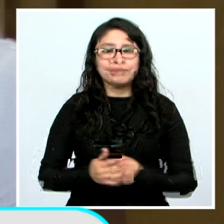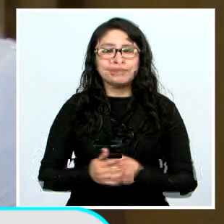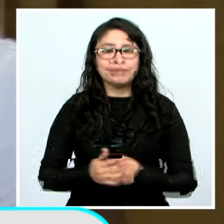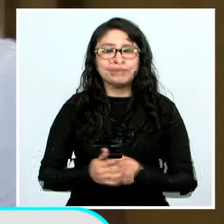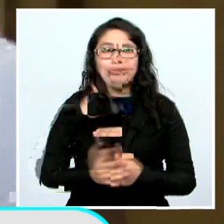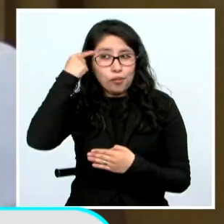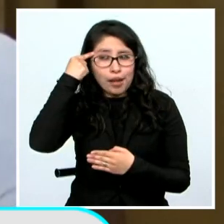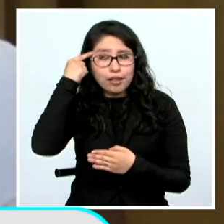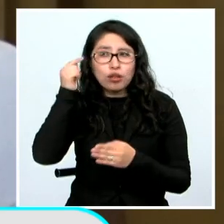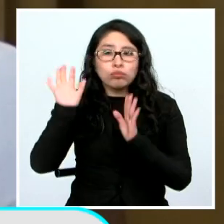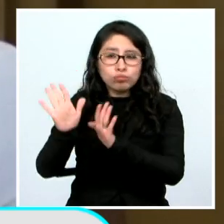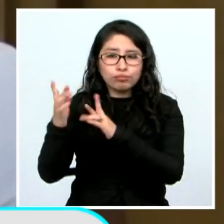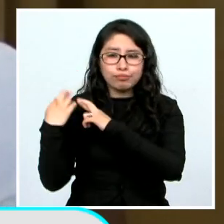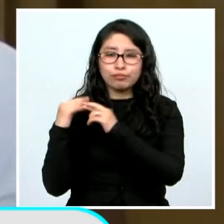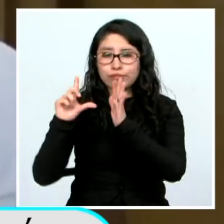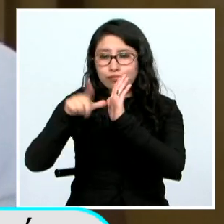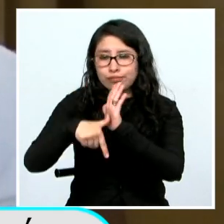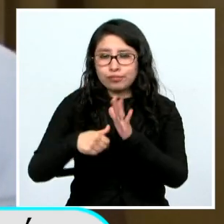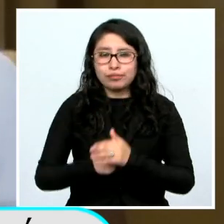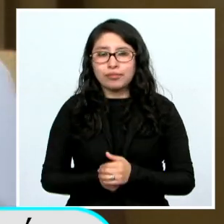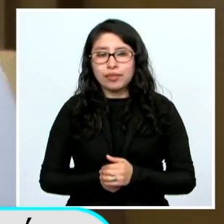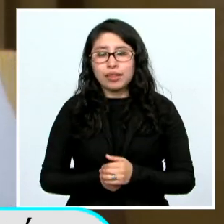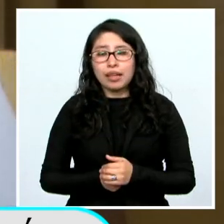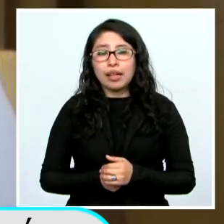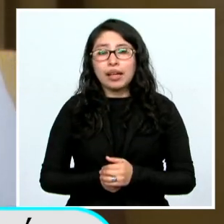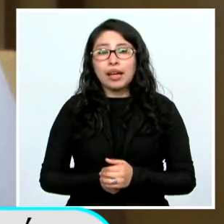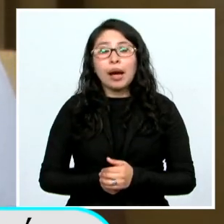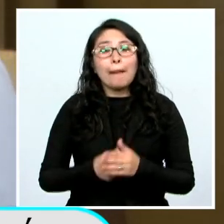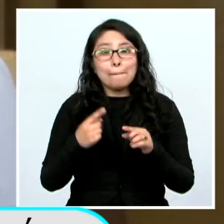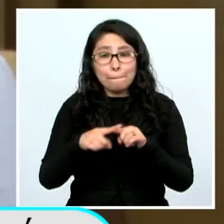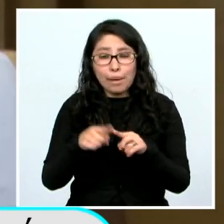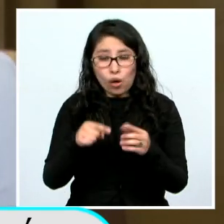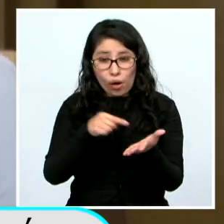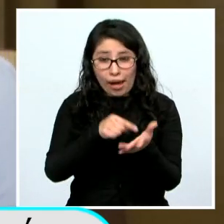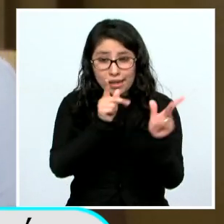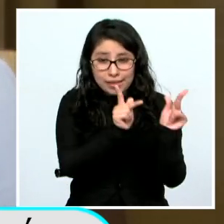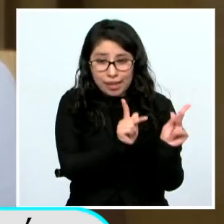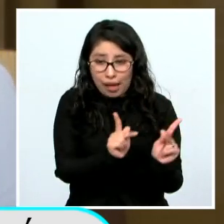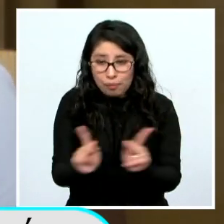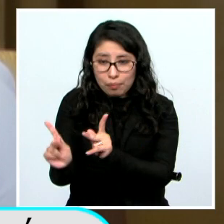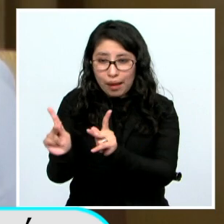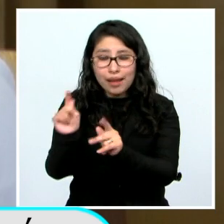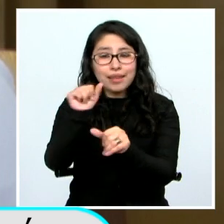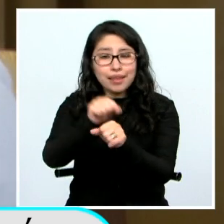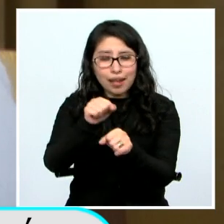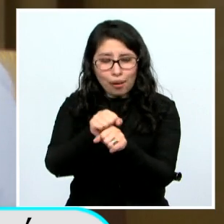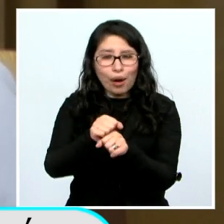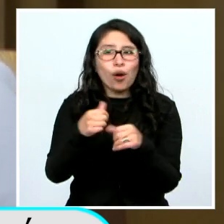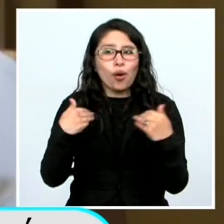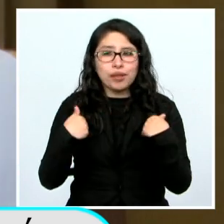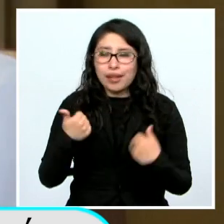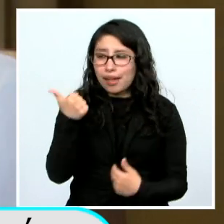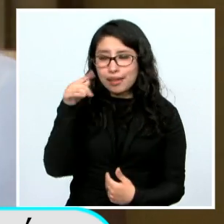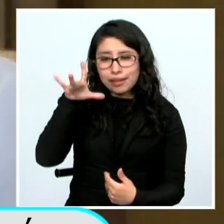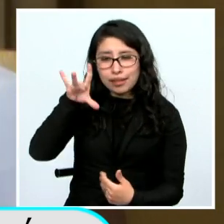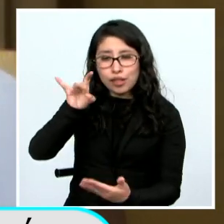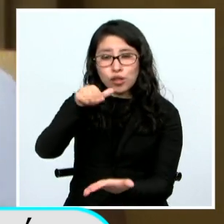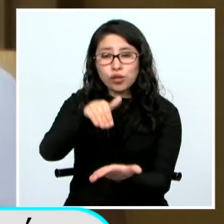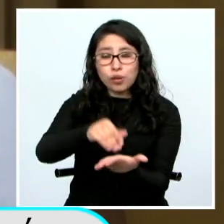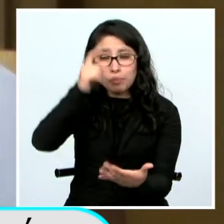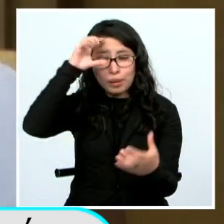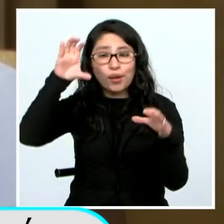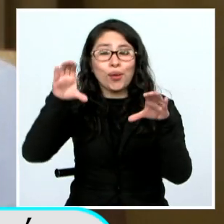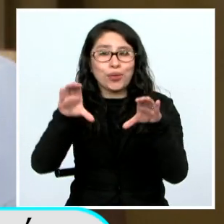Pero ahora en ese plan ya tenemos 18.000 empleos, porque ha sido un acuerdo entre el Ministerio